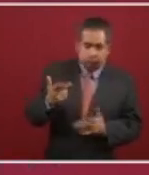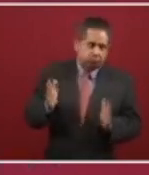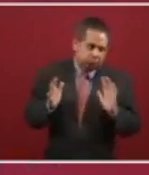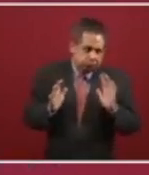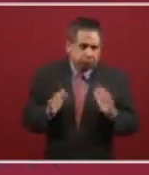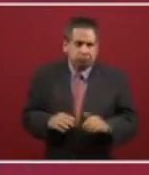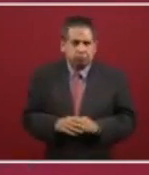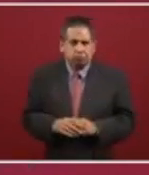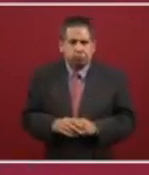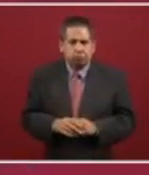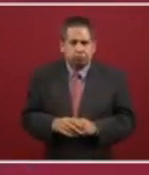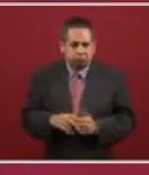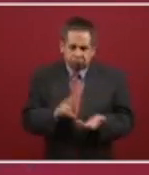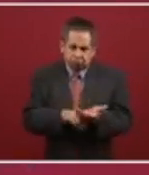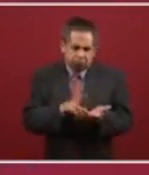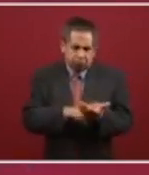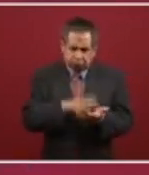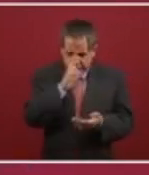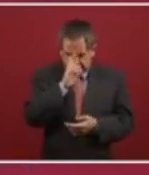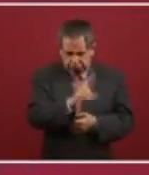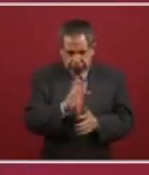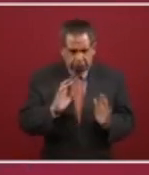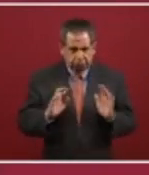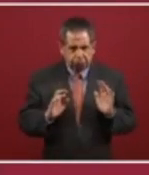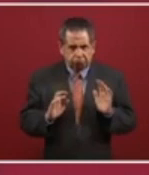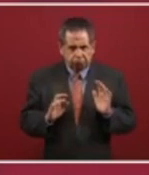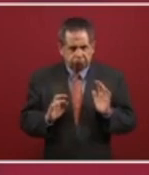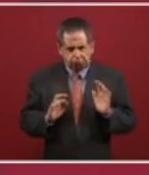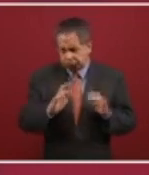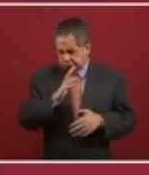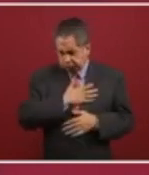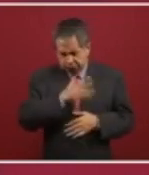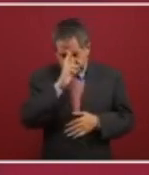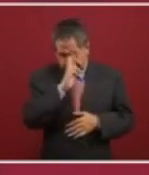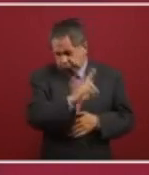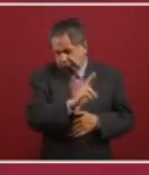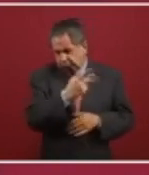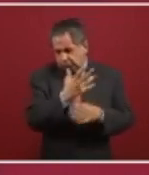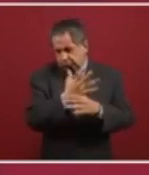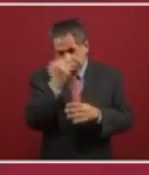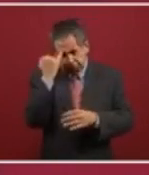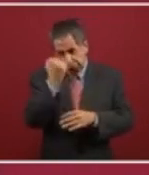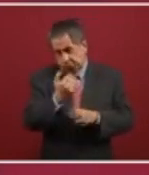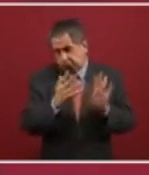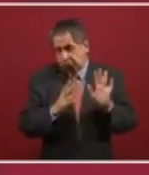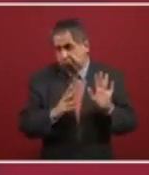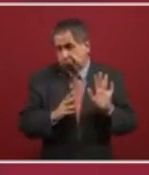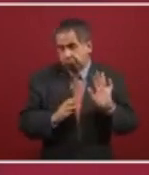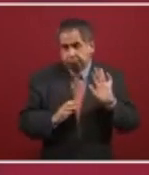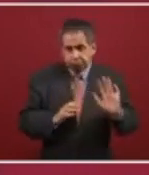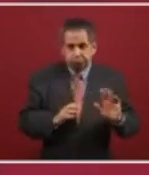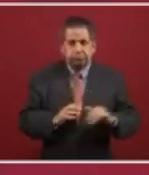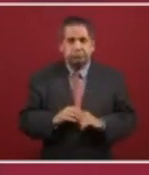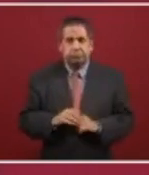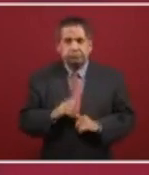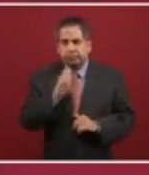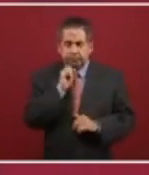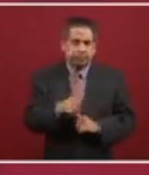son válidos, se respetan, como también